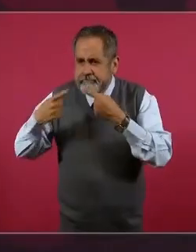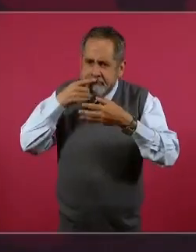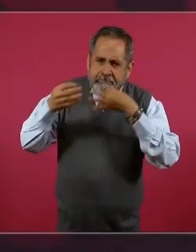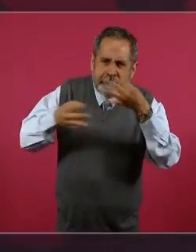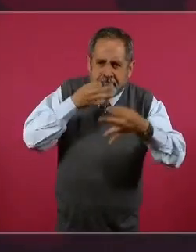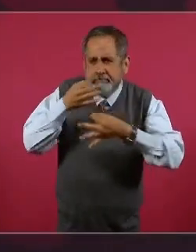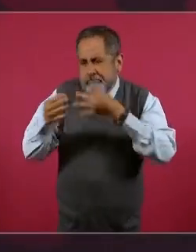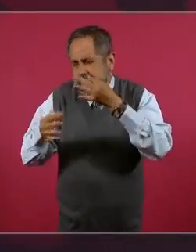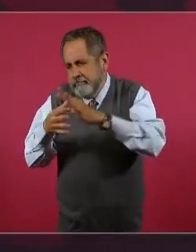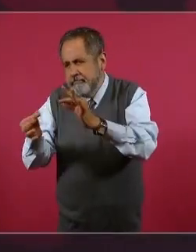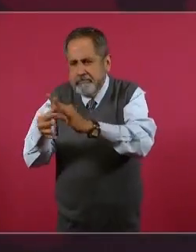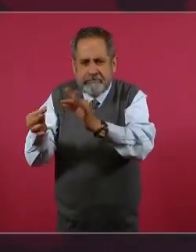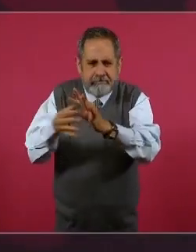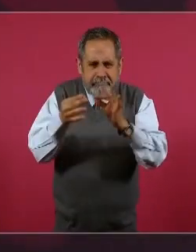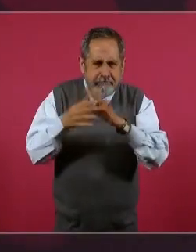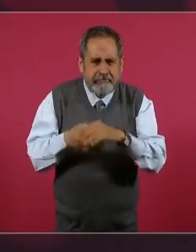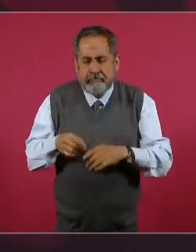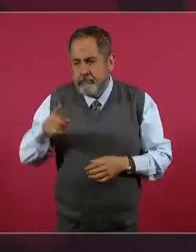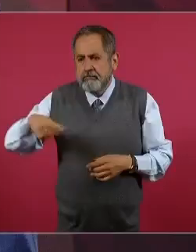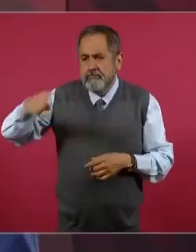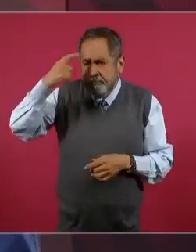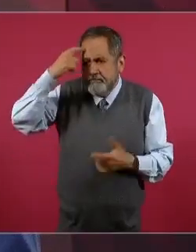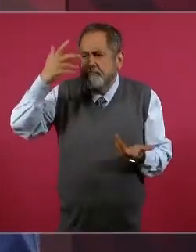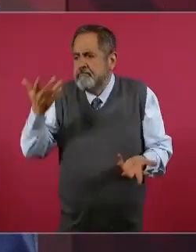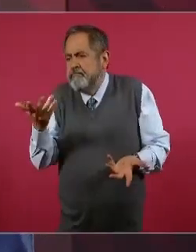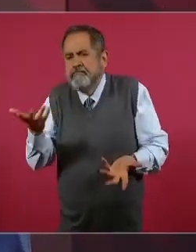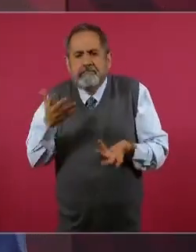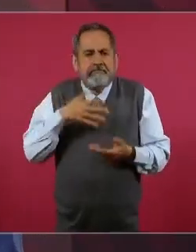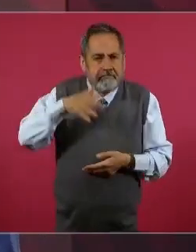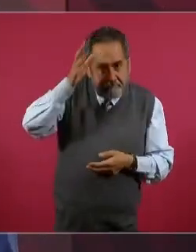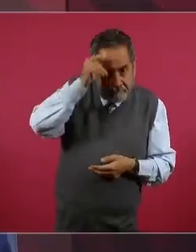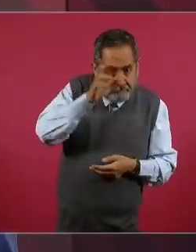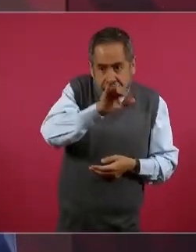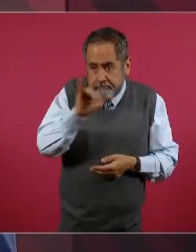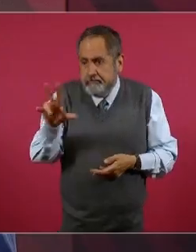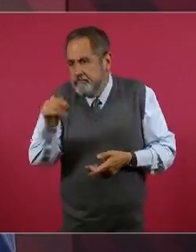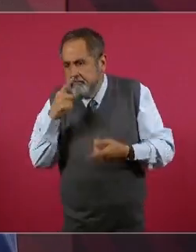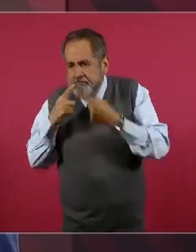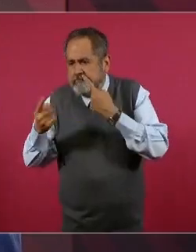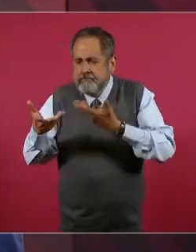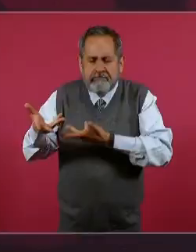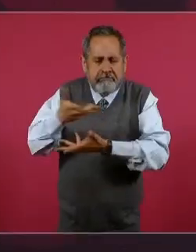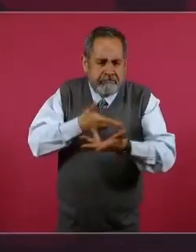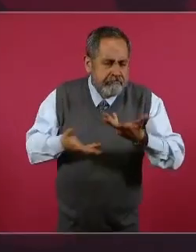informando, ahí toman los acuerdos en la asamblea.